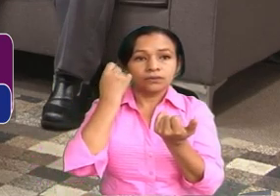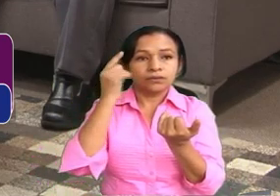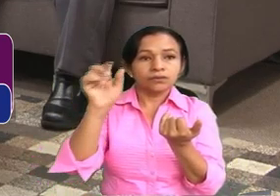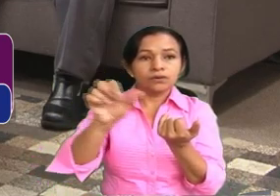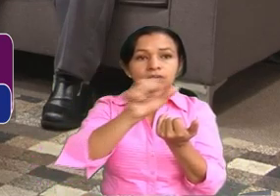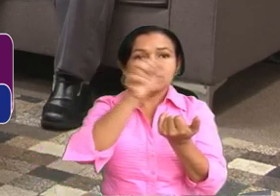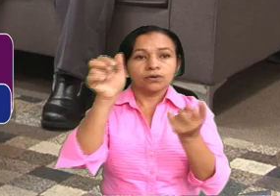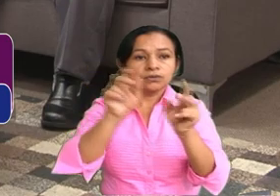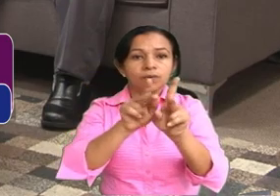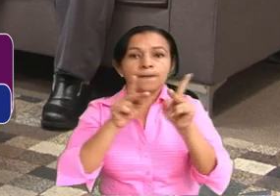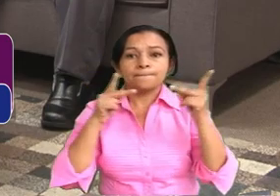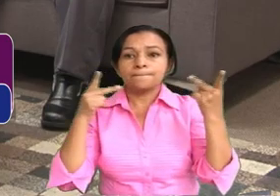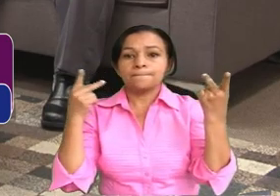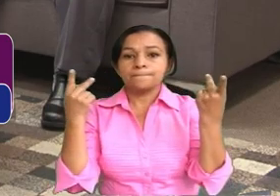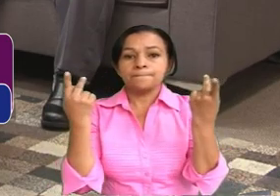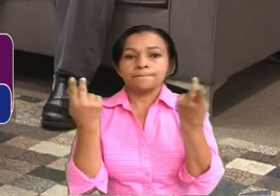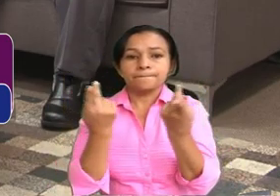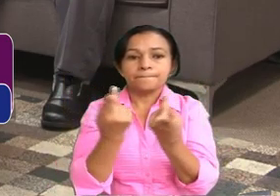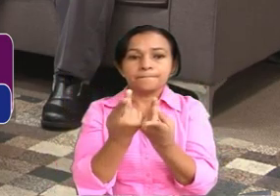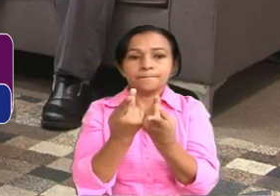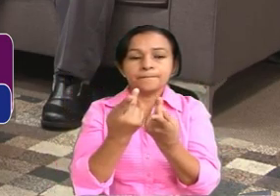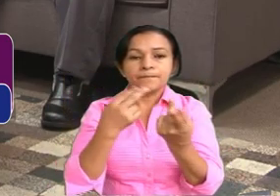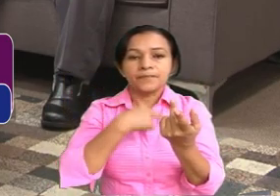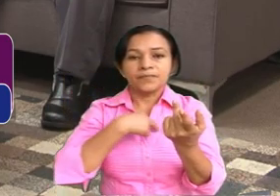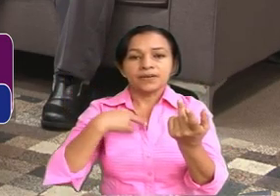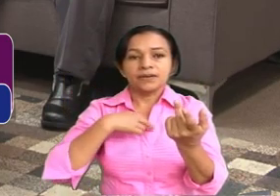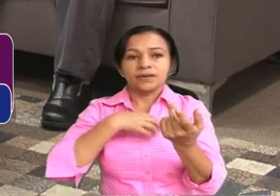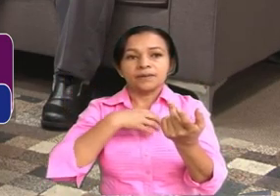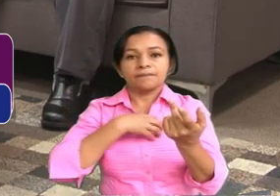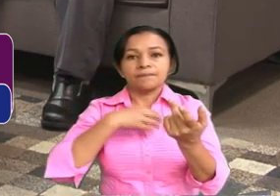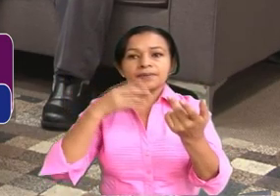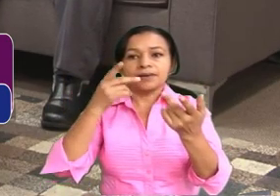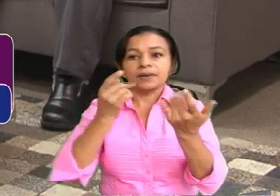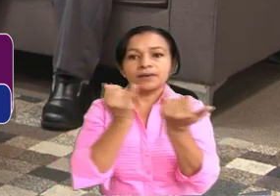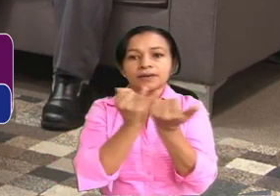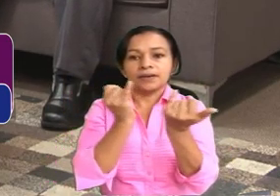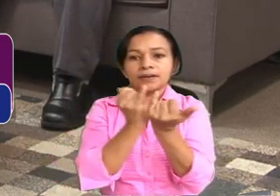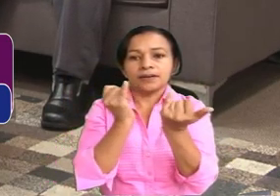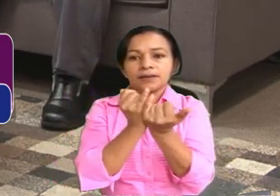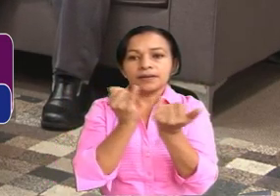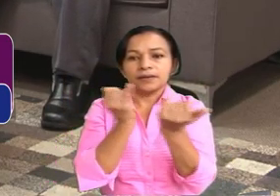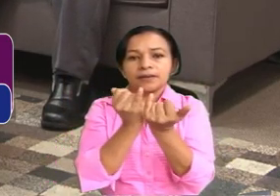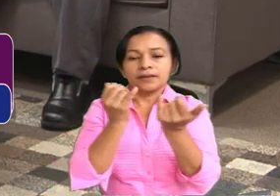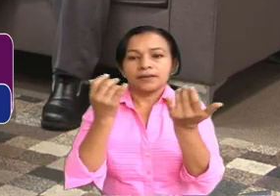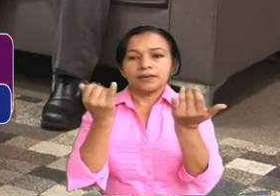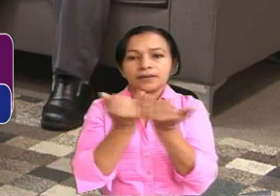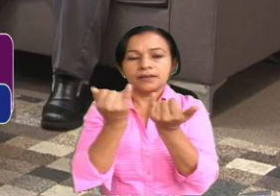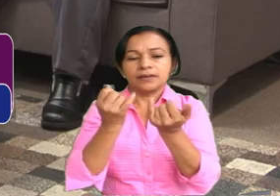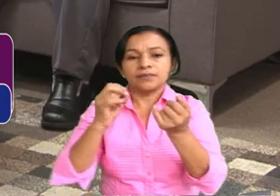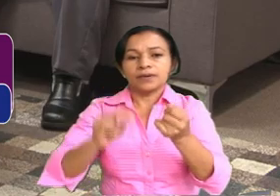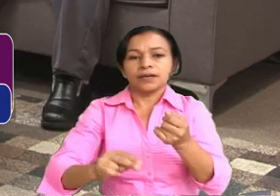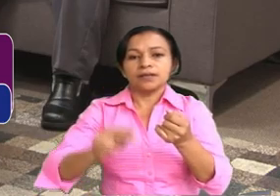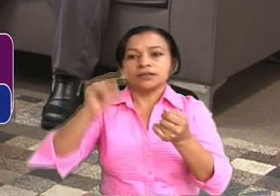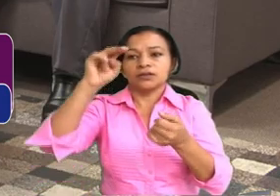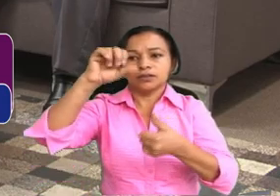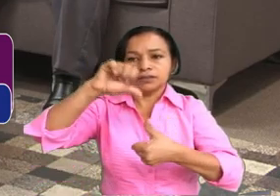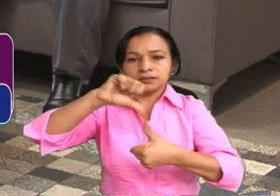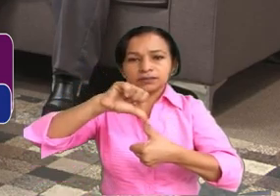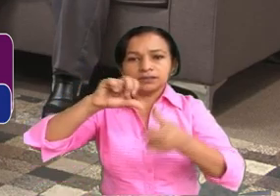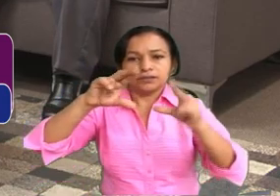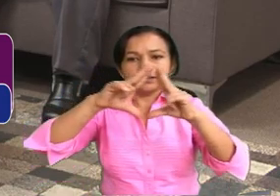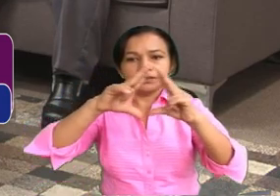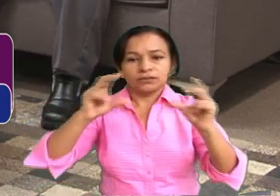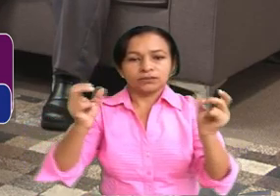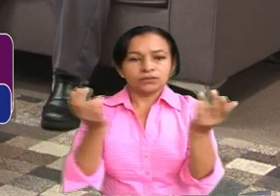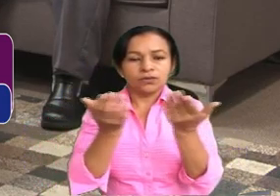pueblos originarios en todo nuestro país, y en esa dinámica está el Pacífico también y el centro norte de Nicaragua. ¿Cómo se